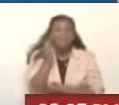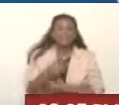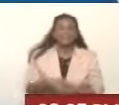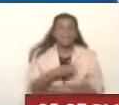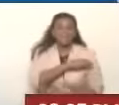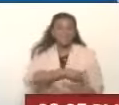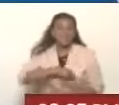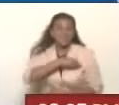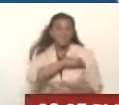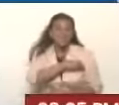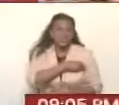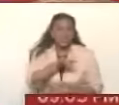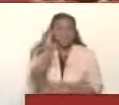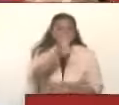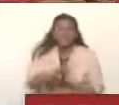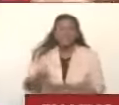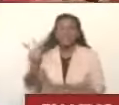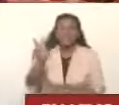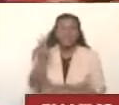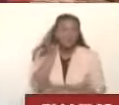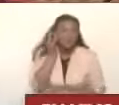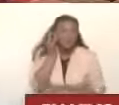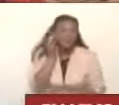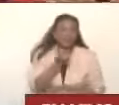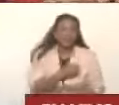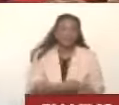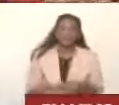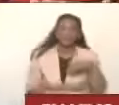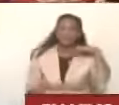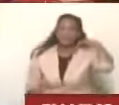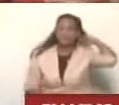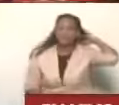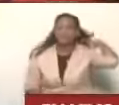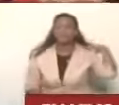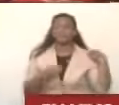Segmento Venezuela Mujer.